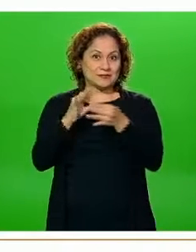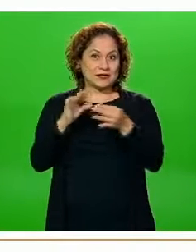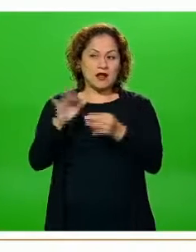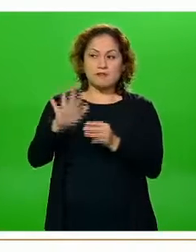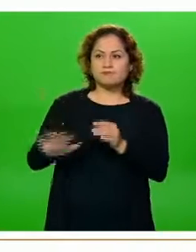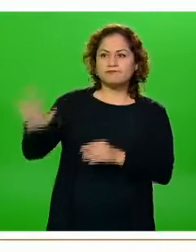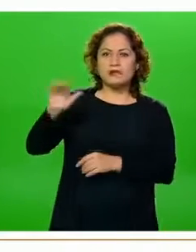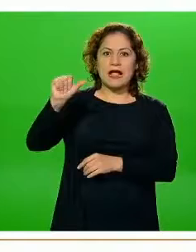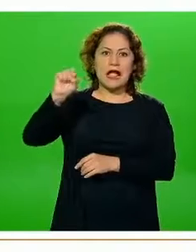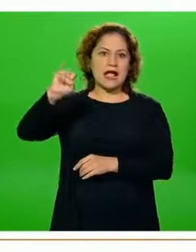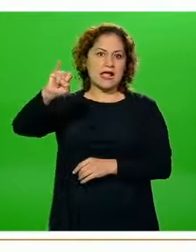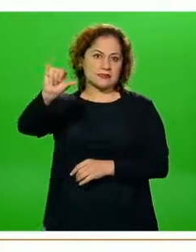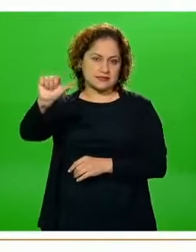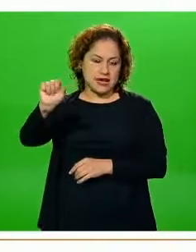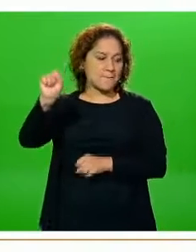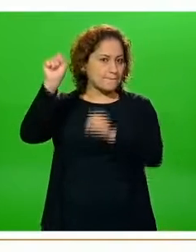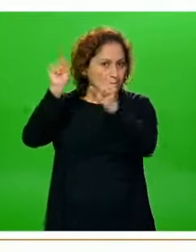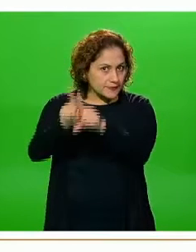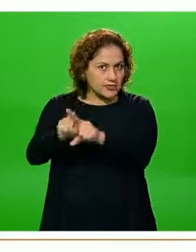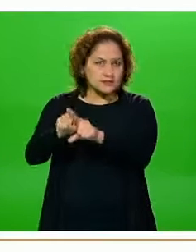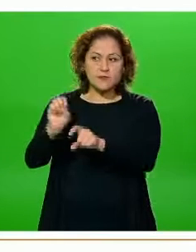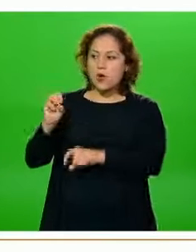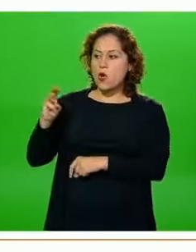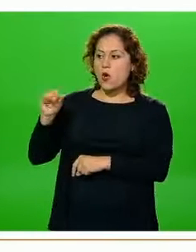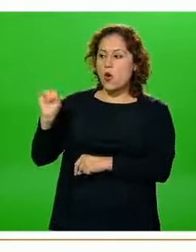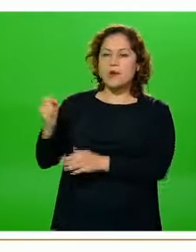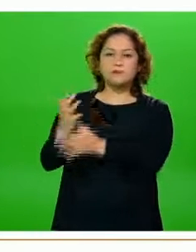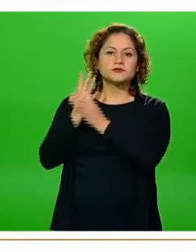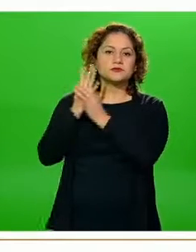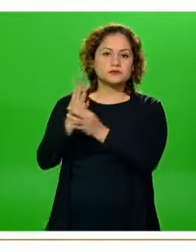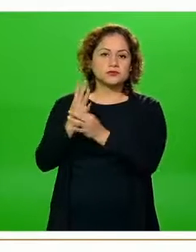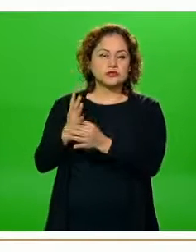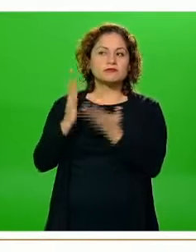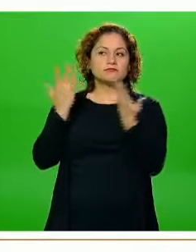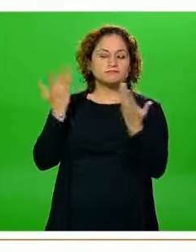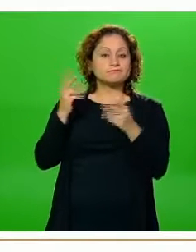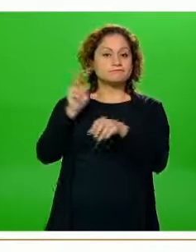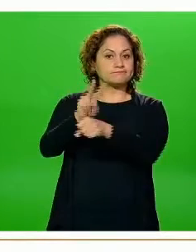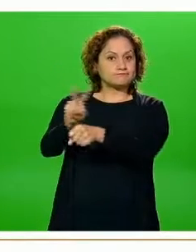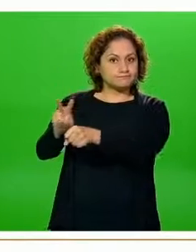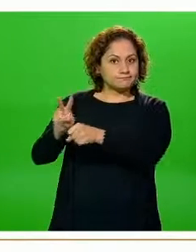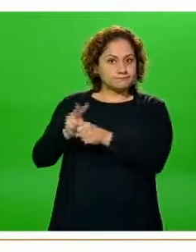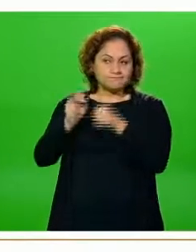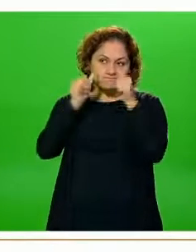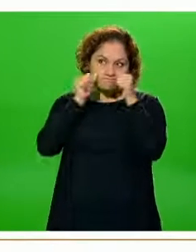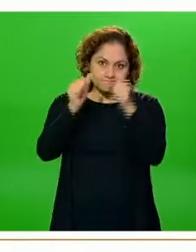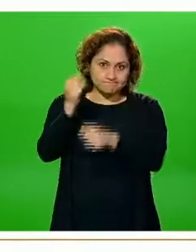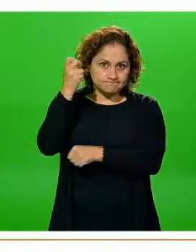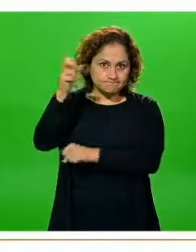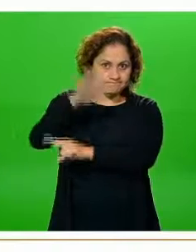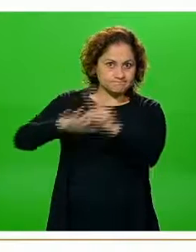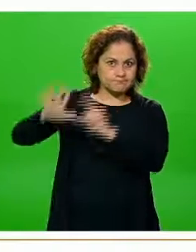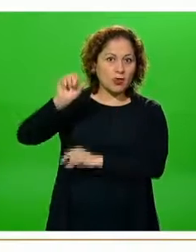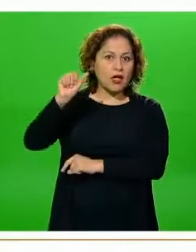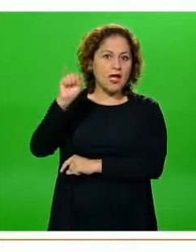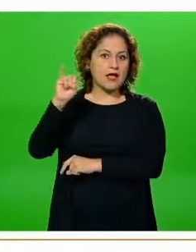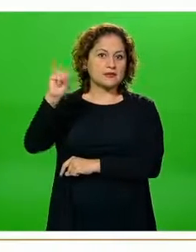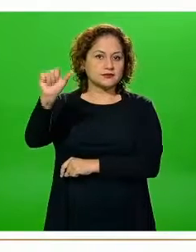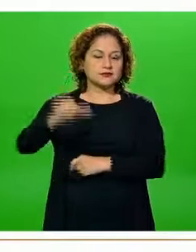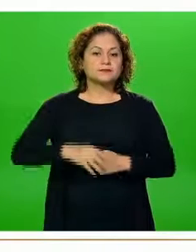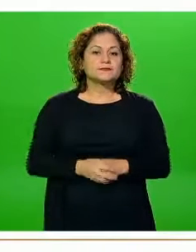Esto es importante, nos llama la atención y hay que tener cuidado y estar monitorizando. Si me pasan la